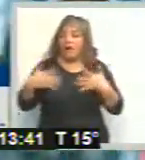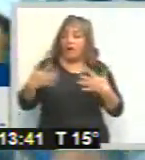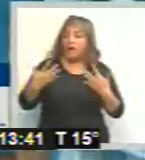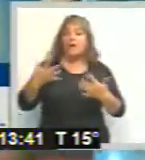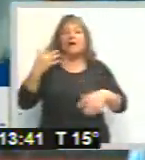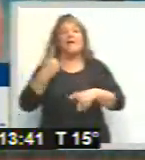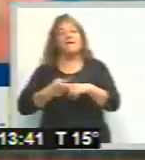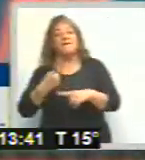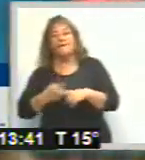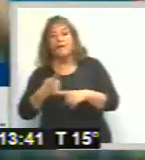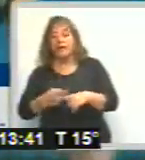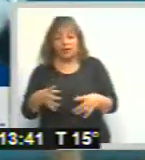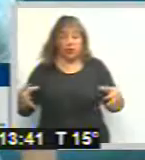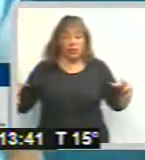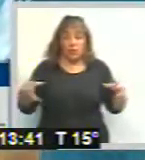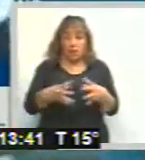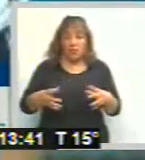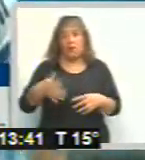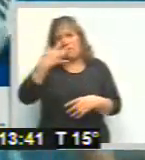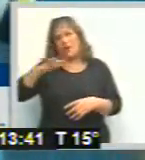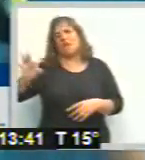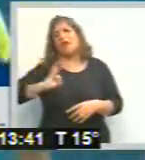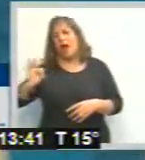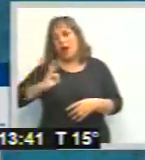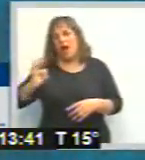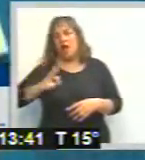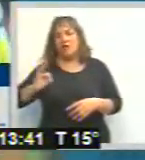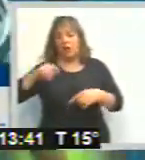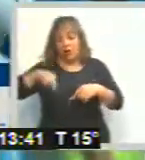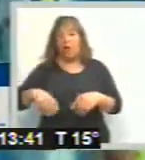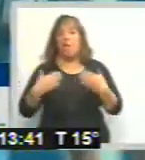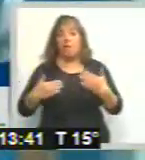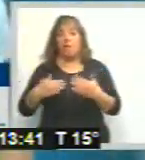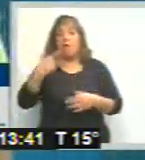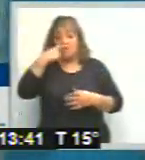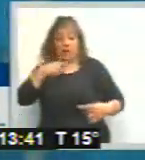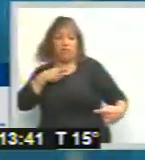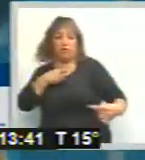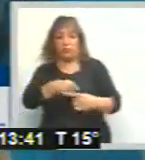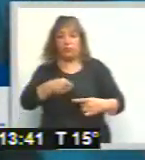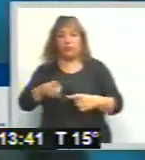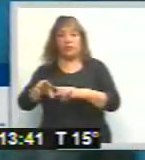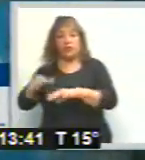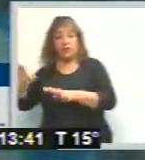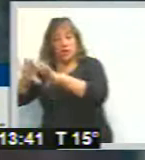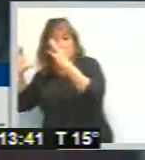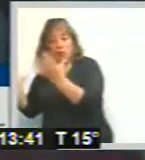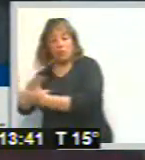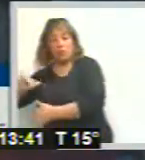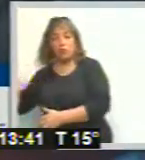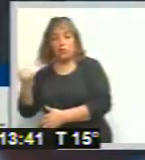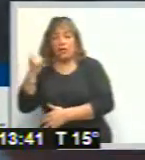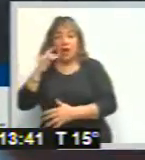festejo de un equipo que después de mucho tiempo se mete en una final de una Copa del Mundo. La imagen de